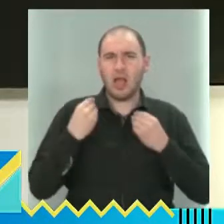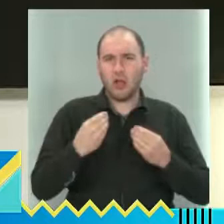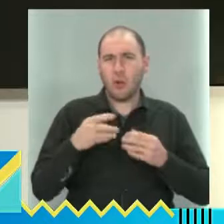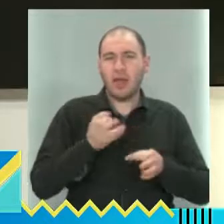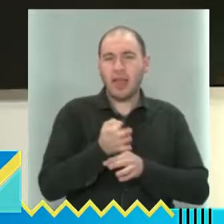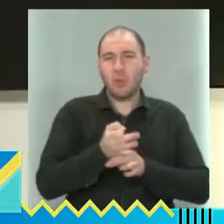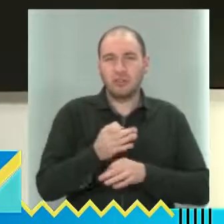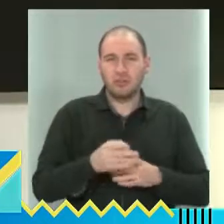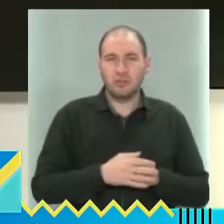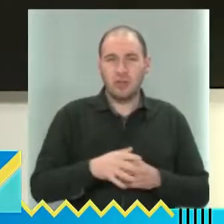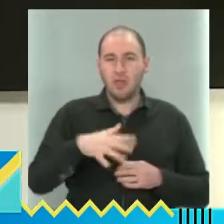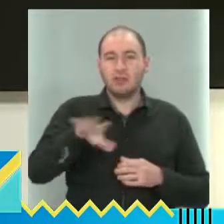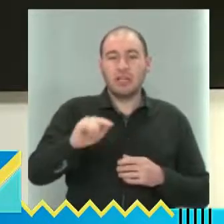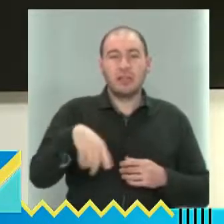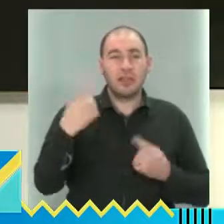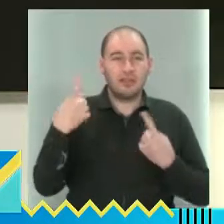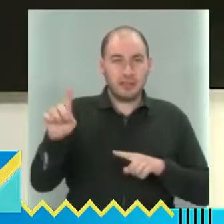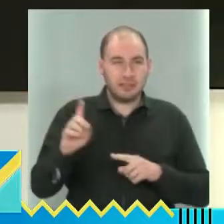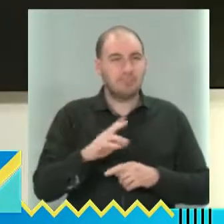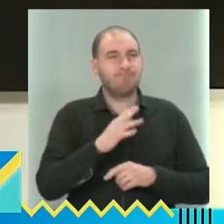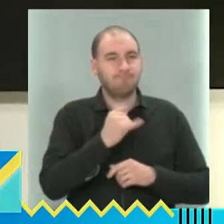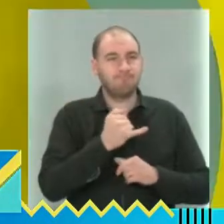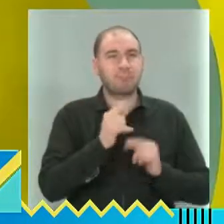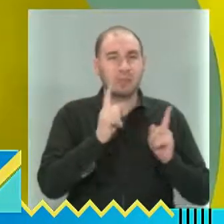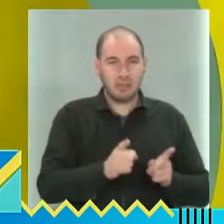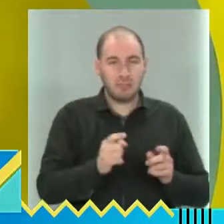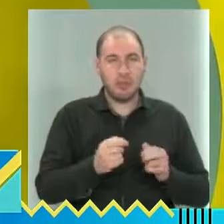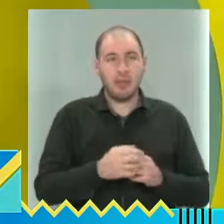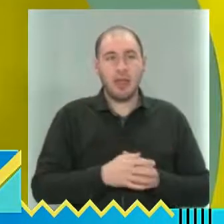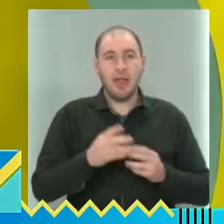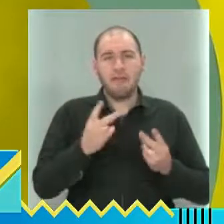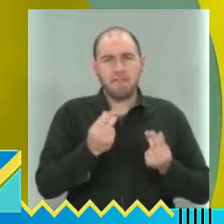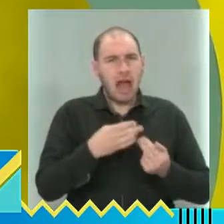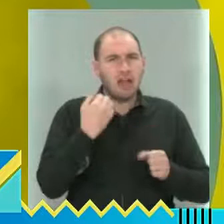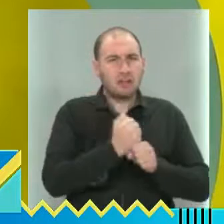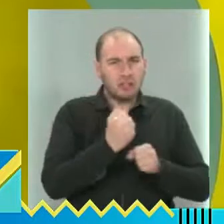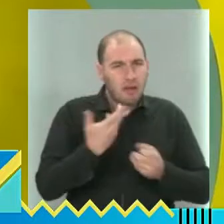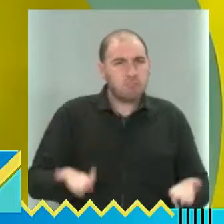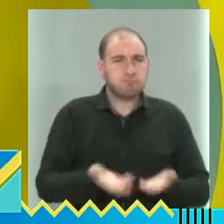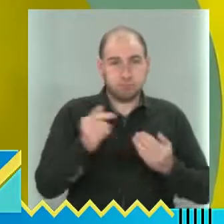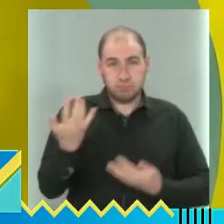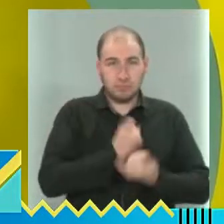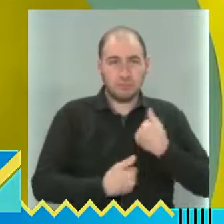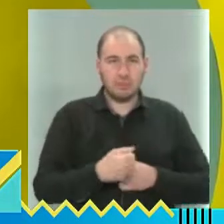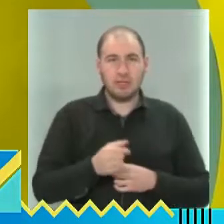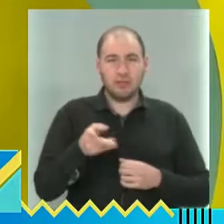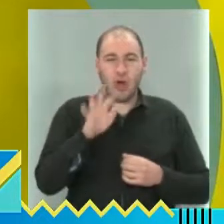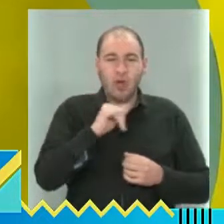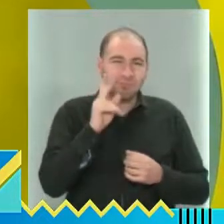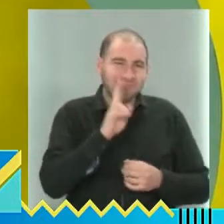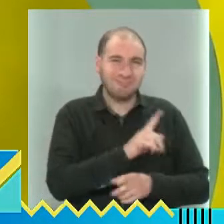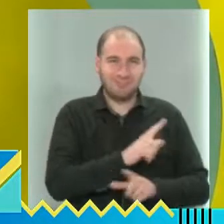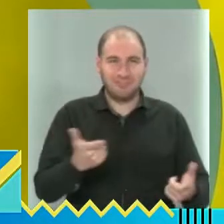esto de la educación en otro contexto, ¿sí? Así es, también se trató de una puesta en valor de este trabajo que, como bien decías, no lo vemos todos los